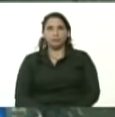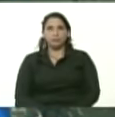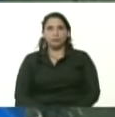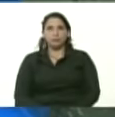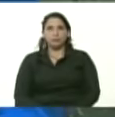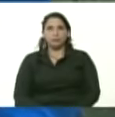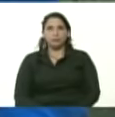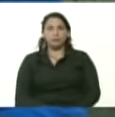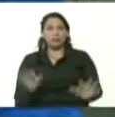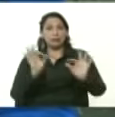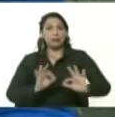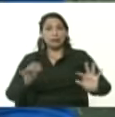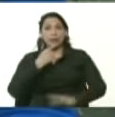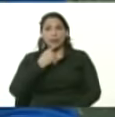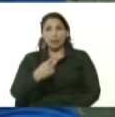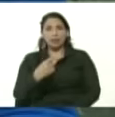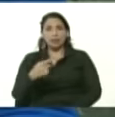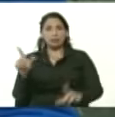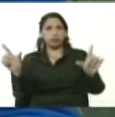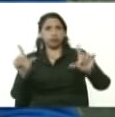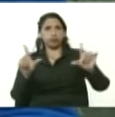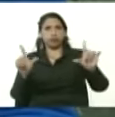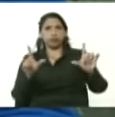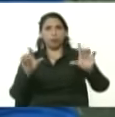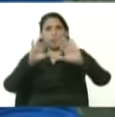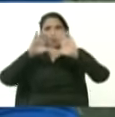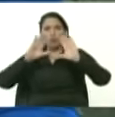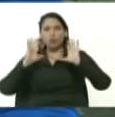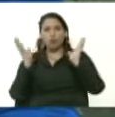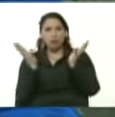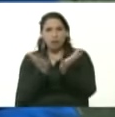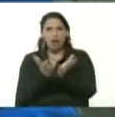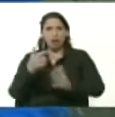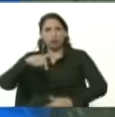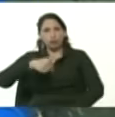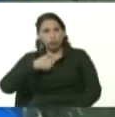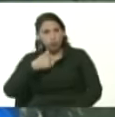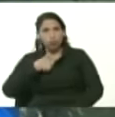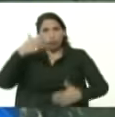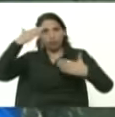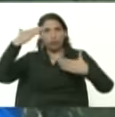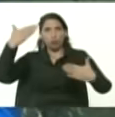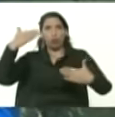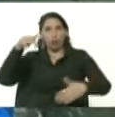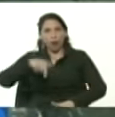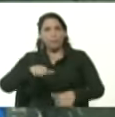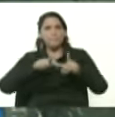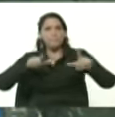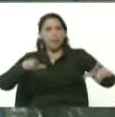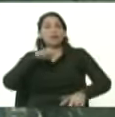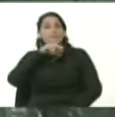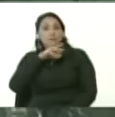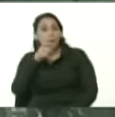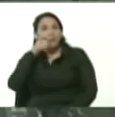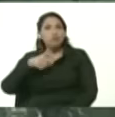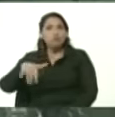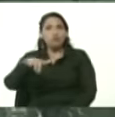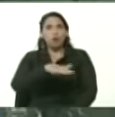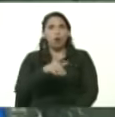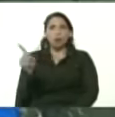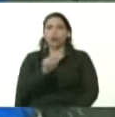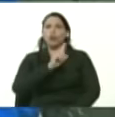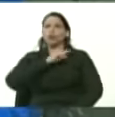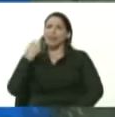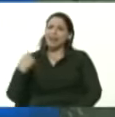Nada dice la mediática mundial, por eso yo saludo a este espacio donde nos hablamos los pueblos, los que no tenemos el poder de